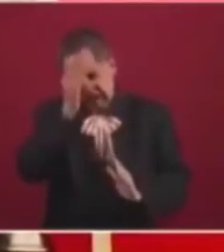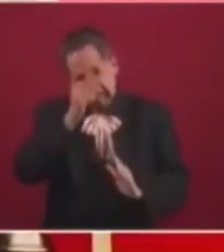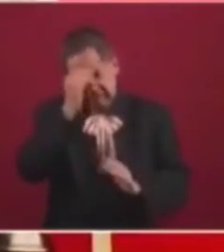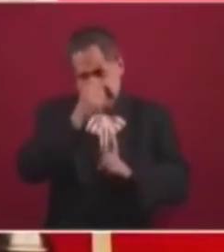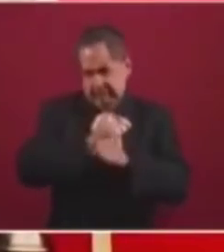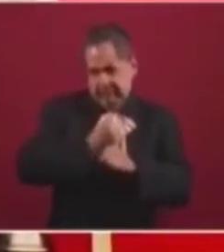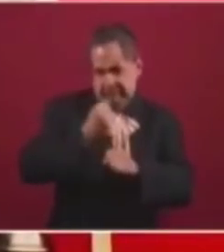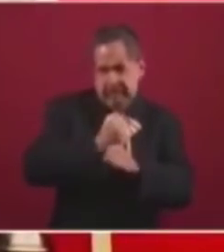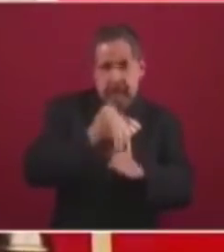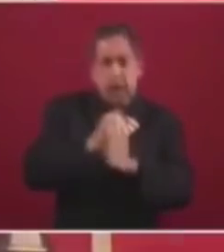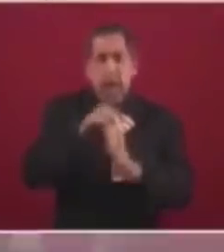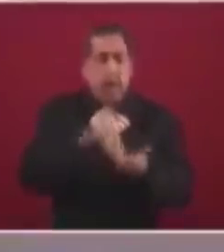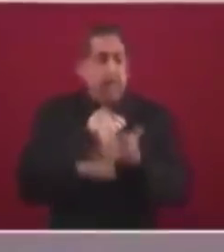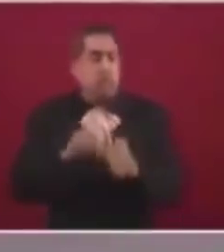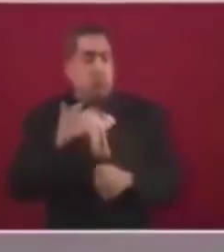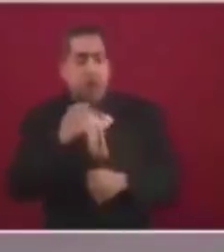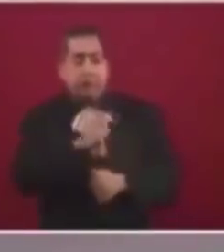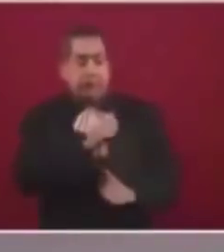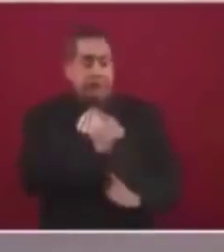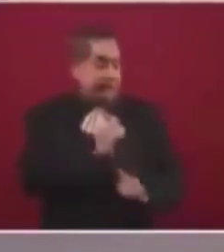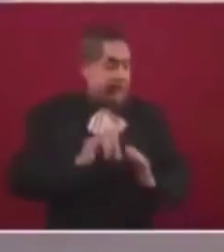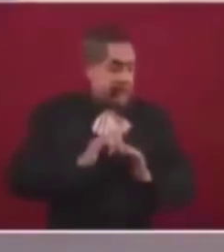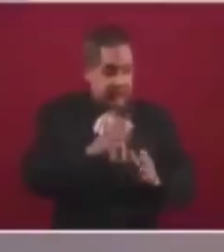¡Hablo! ¡Hablo!